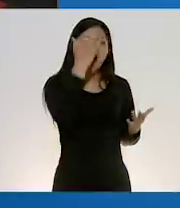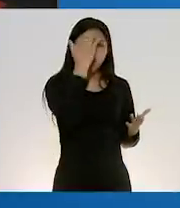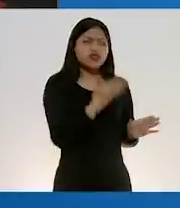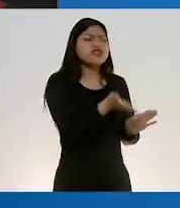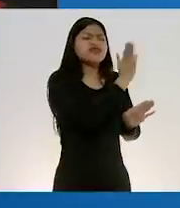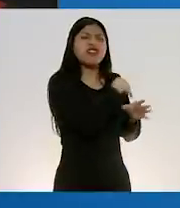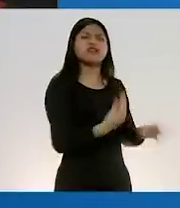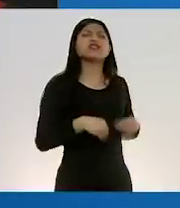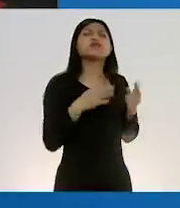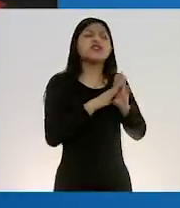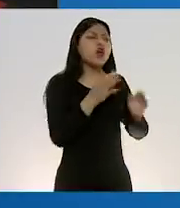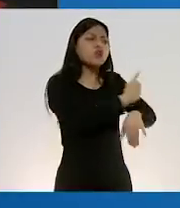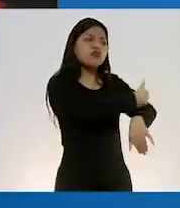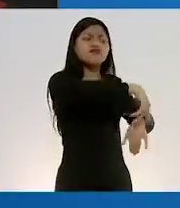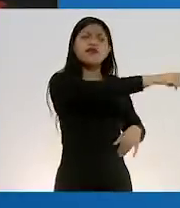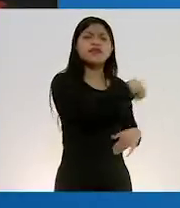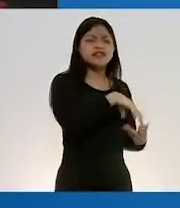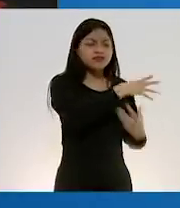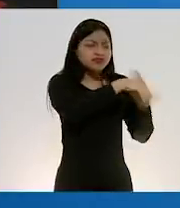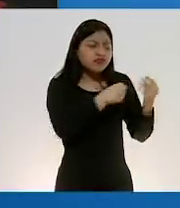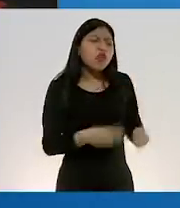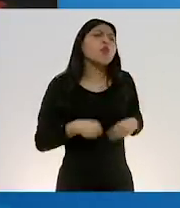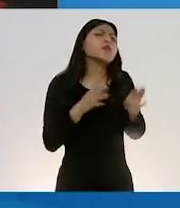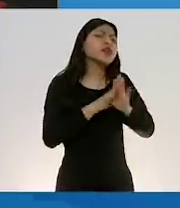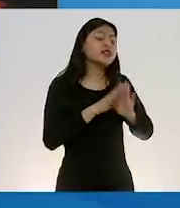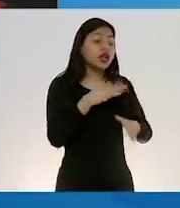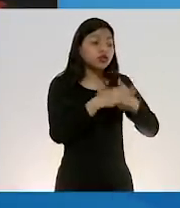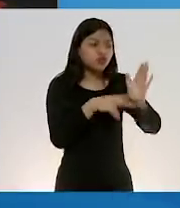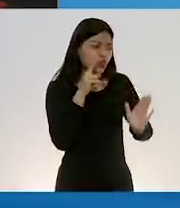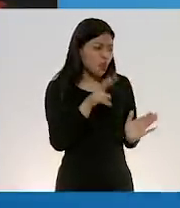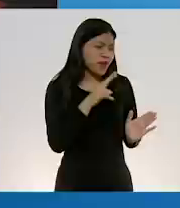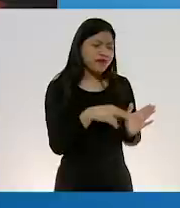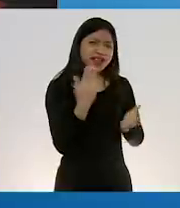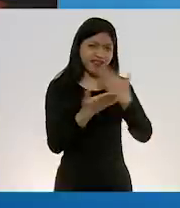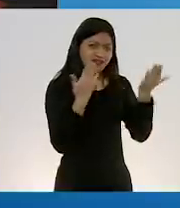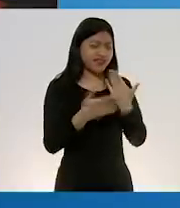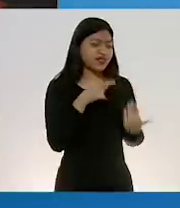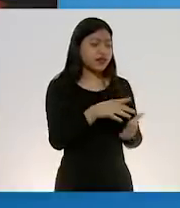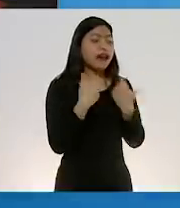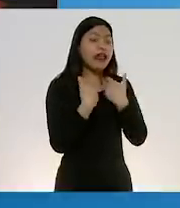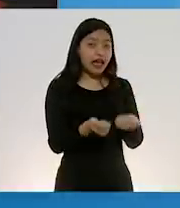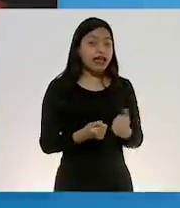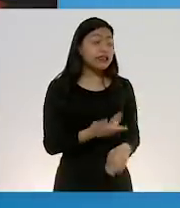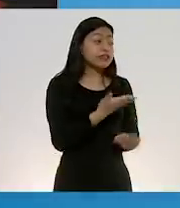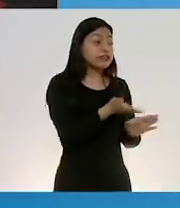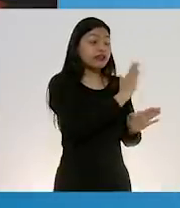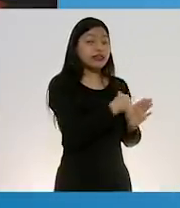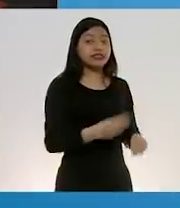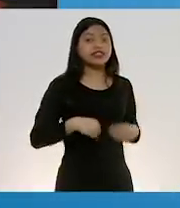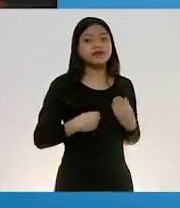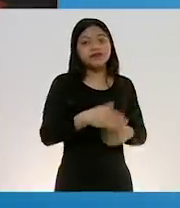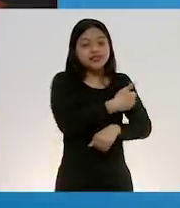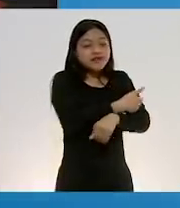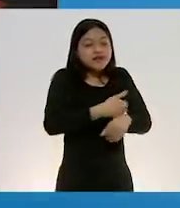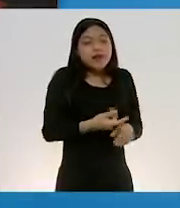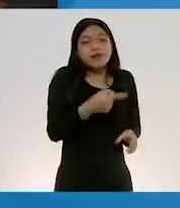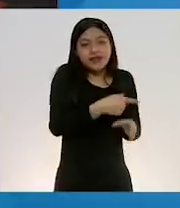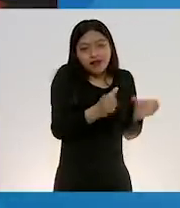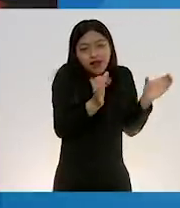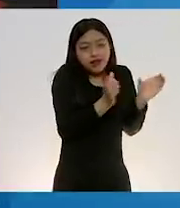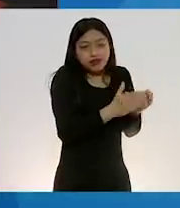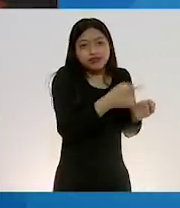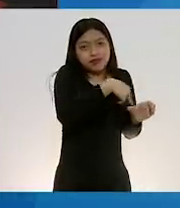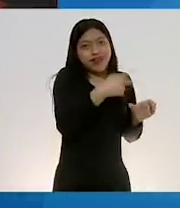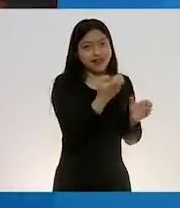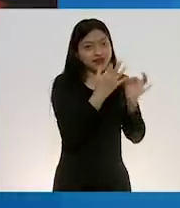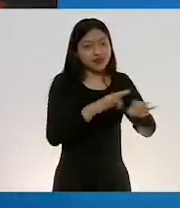vida de las familias, y cada vez más nos damos cuenta que el marco de la vida son las familias. Los